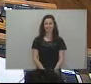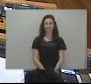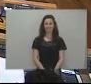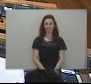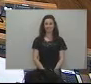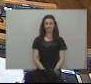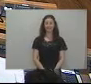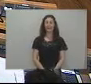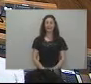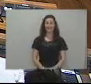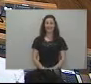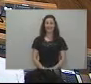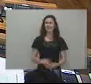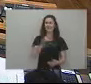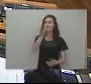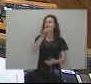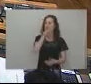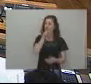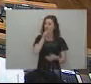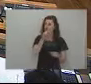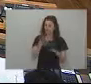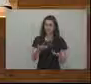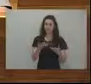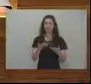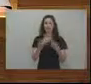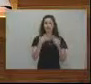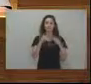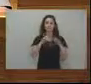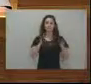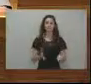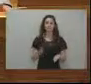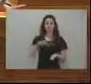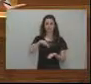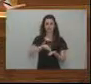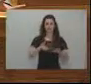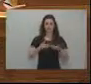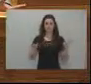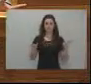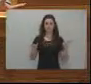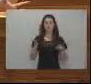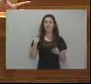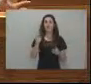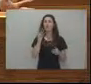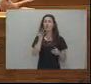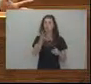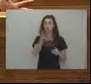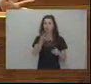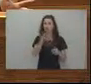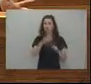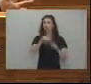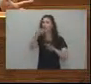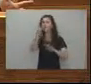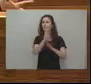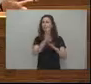Buenas tardes, un placer estrenarme en esta tribuna. Hace 4 años, a muchos de los que estábamos afuera de este